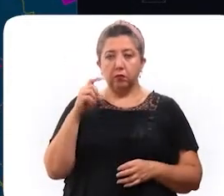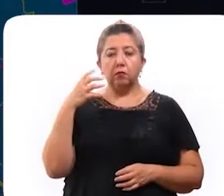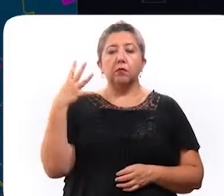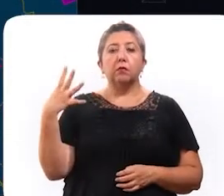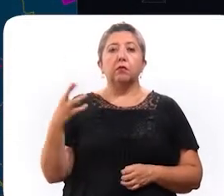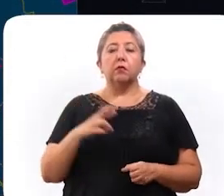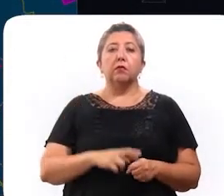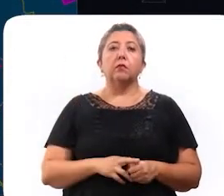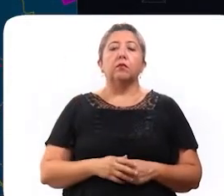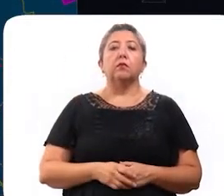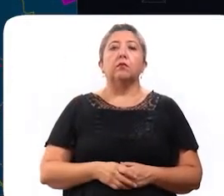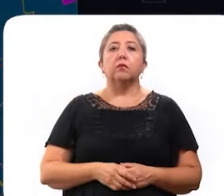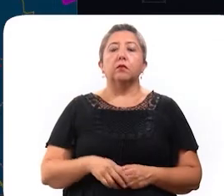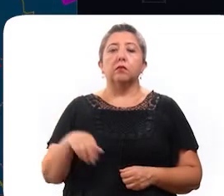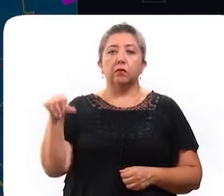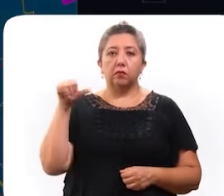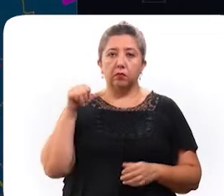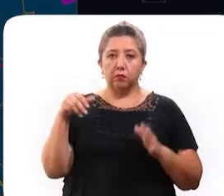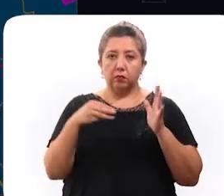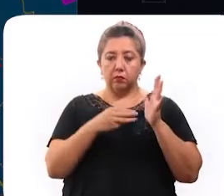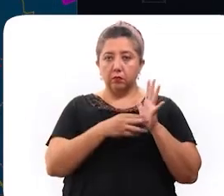10.934 en la zona sur,